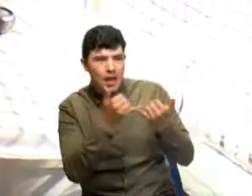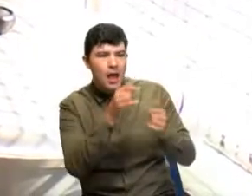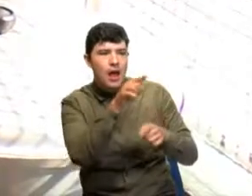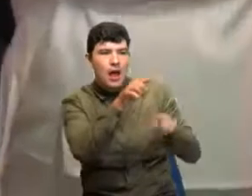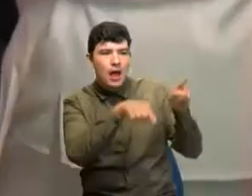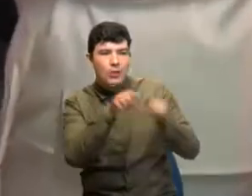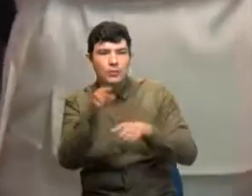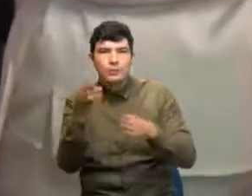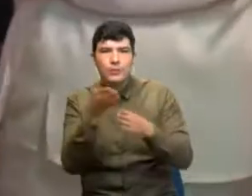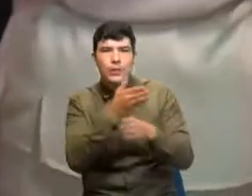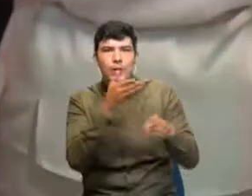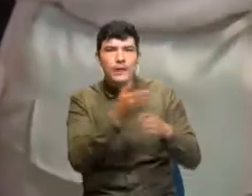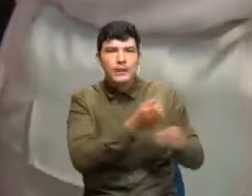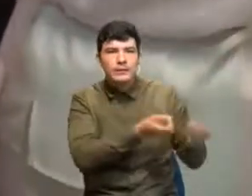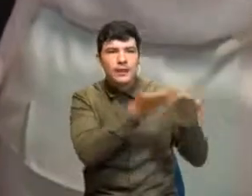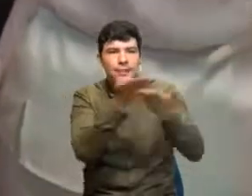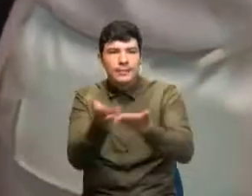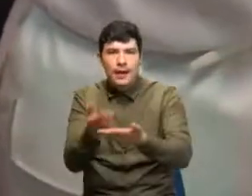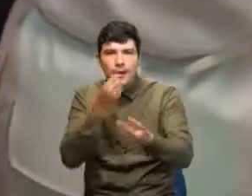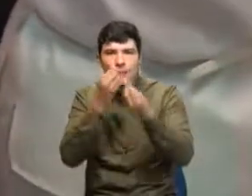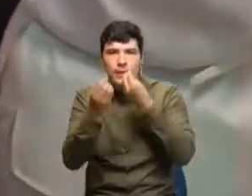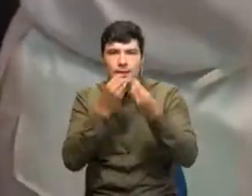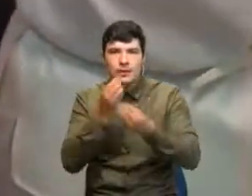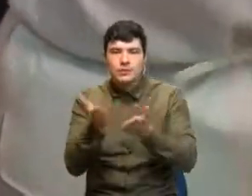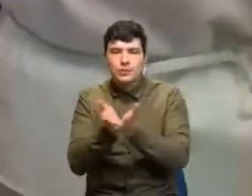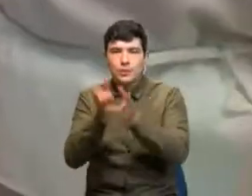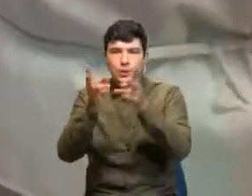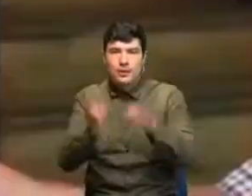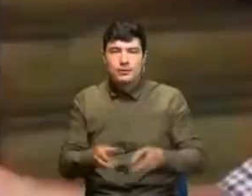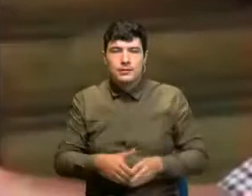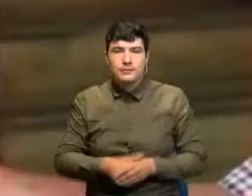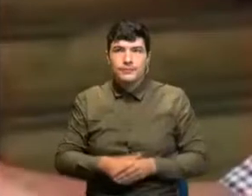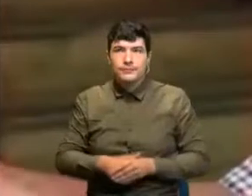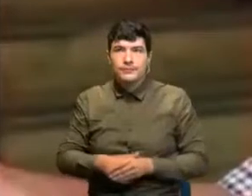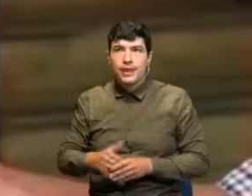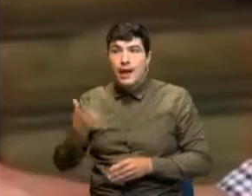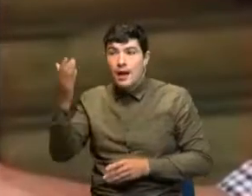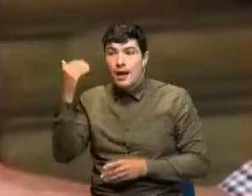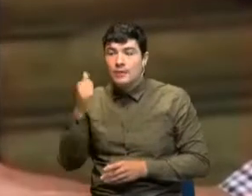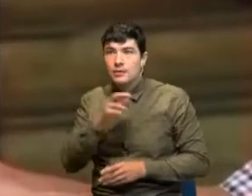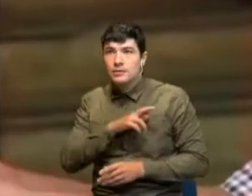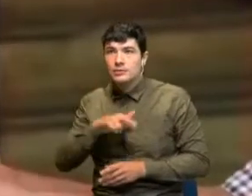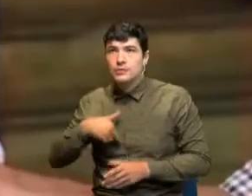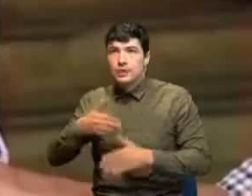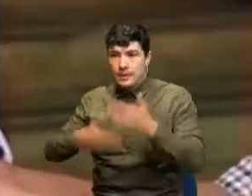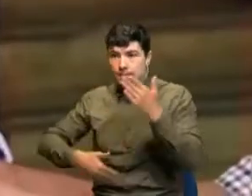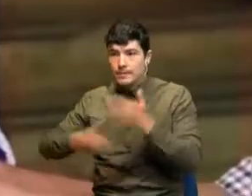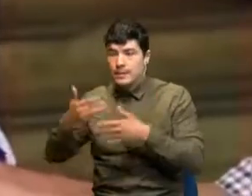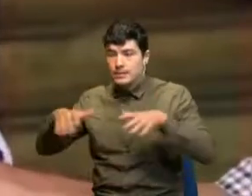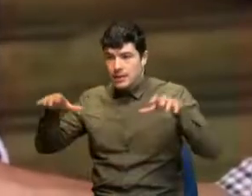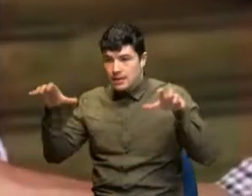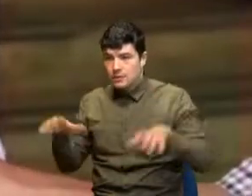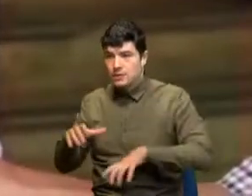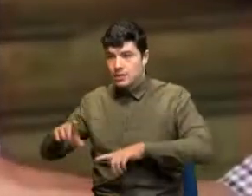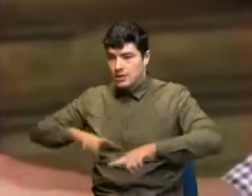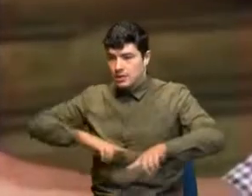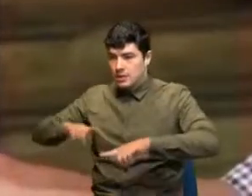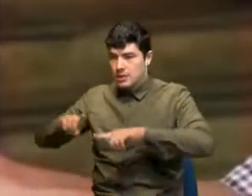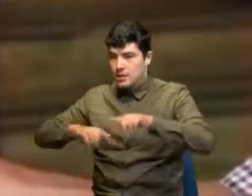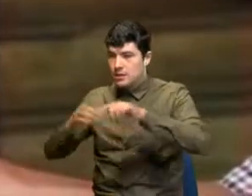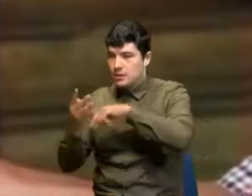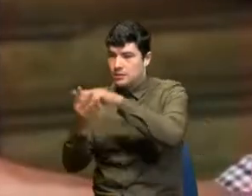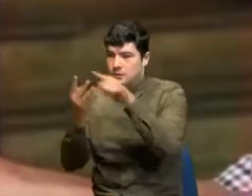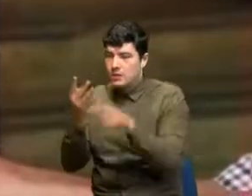en la entrega de estos alimentos dimos inicio actuación administrativa sancionatoria contra los